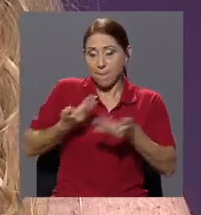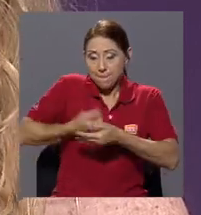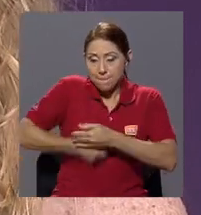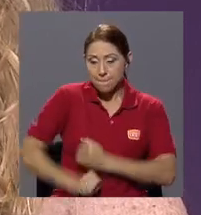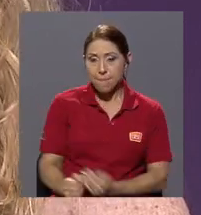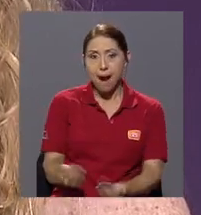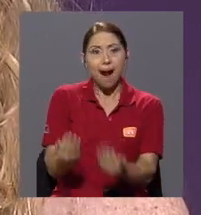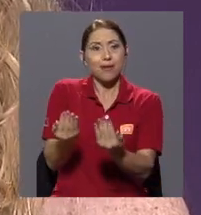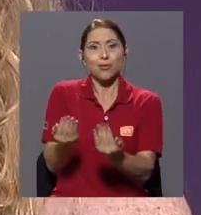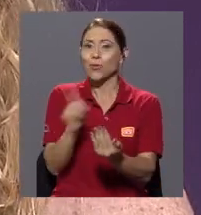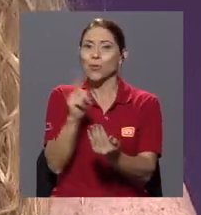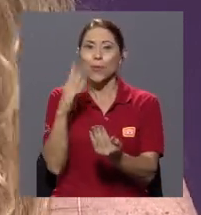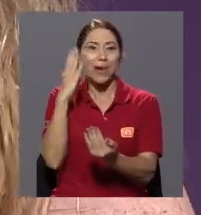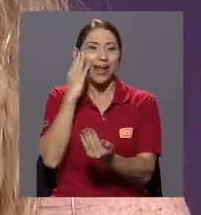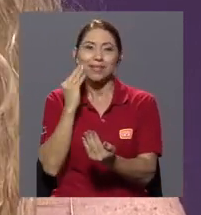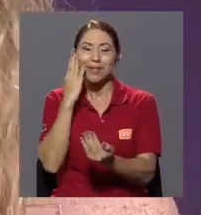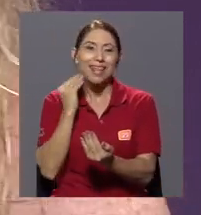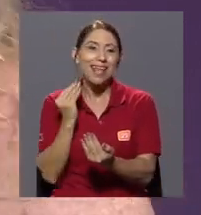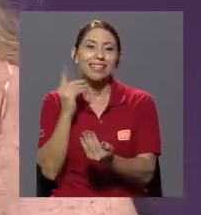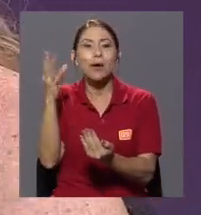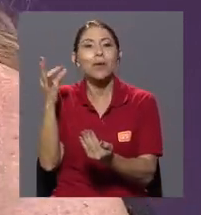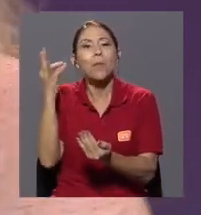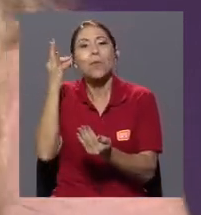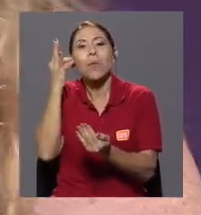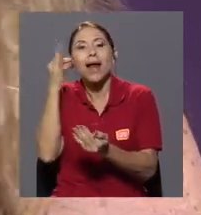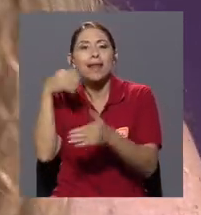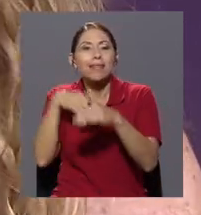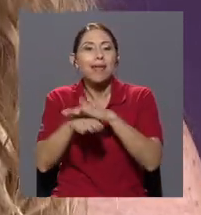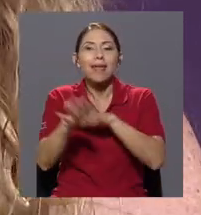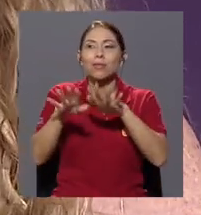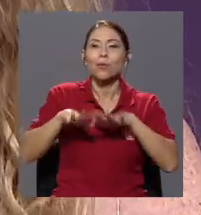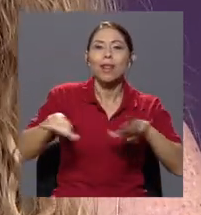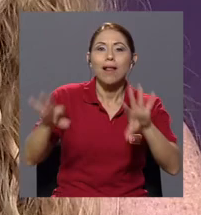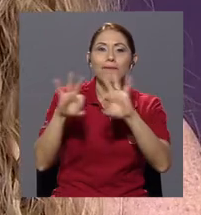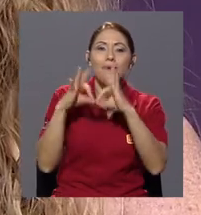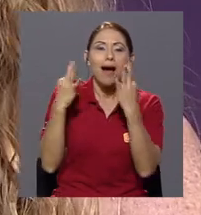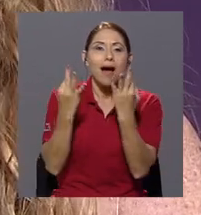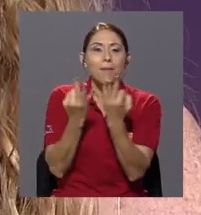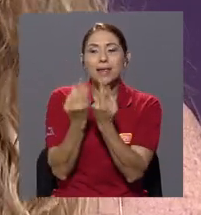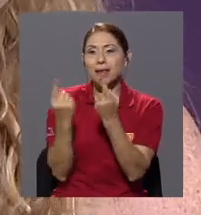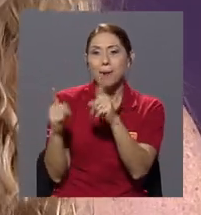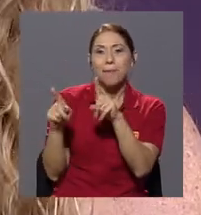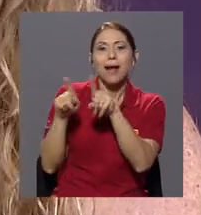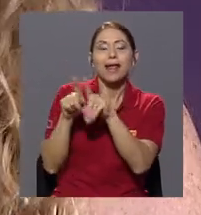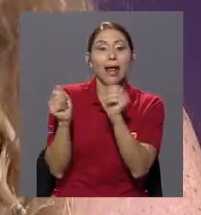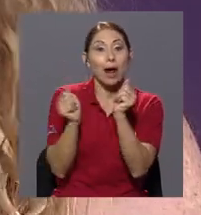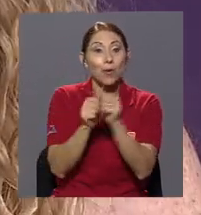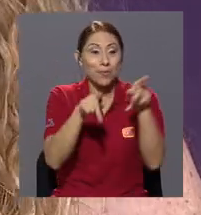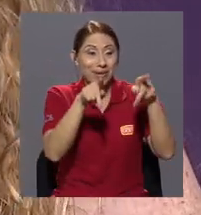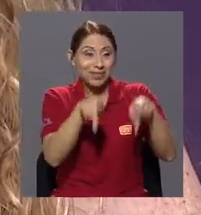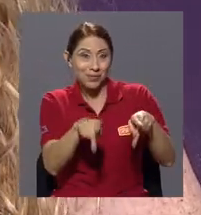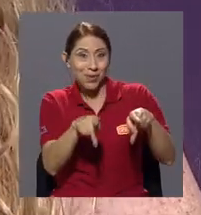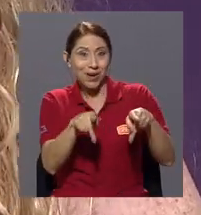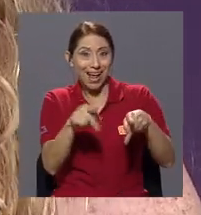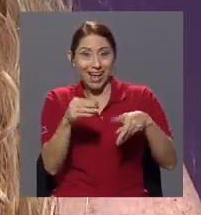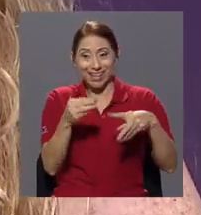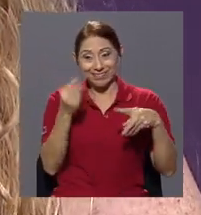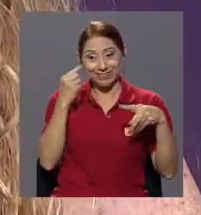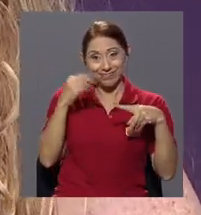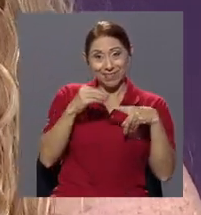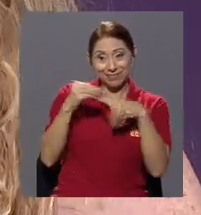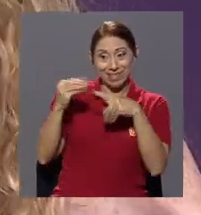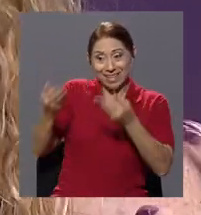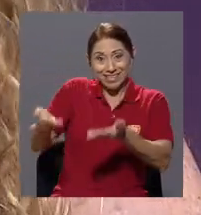una experiencia de una mujer dentro de su ambiente de familia pareja con la partera de la comunidad